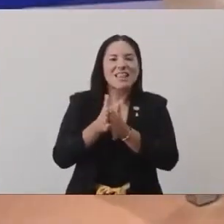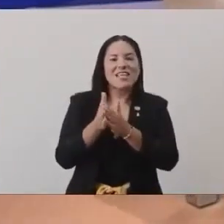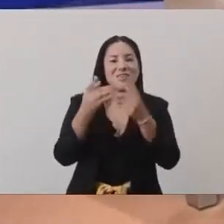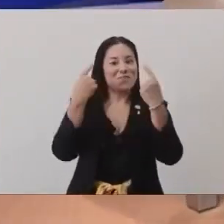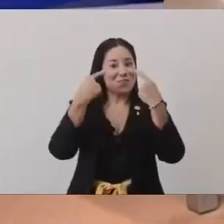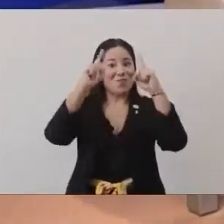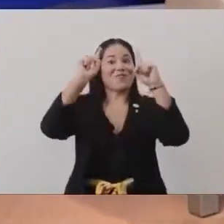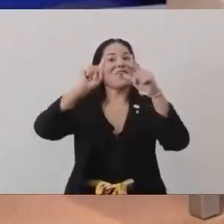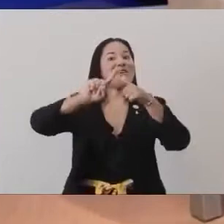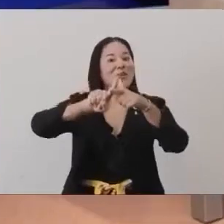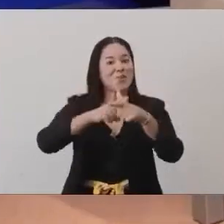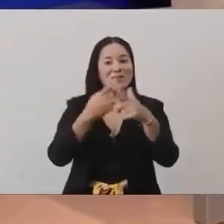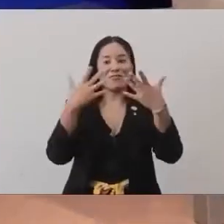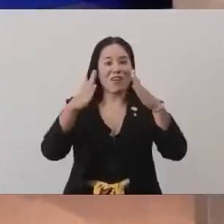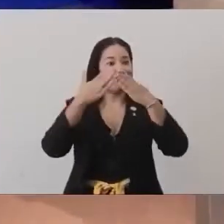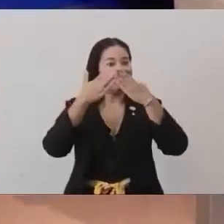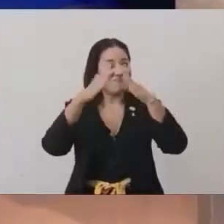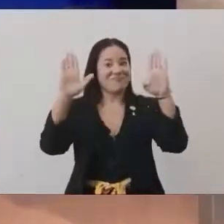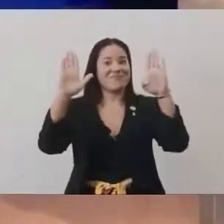fin comenzamos